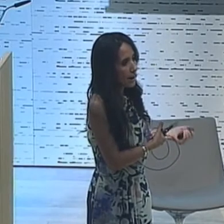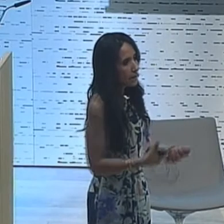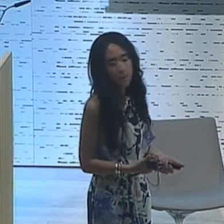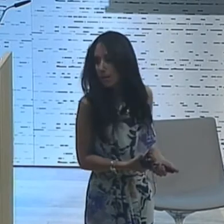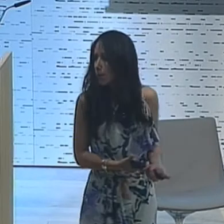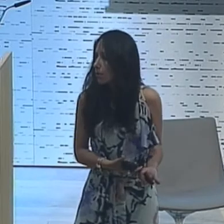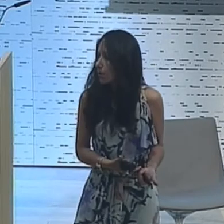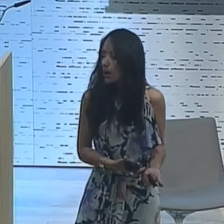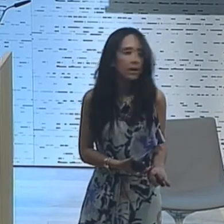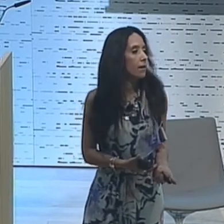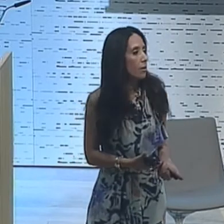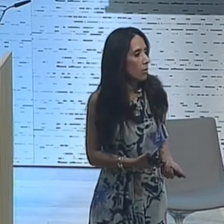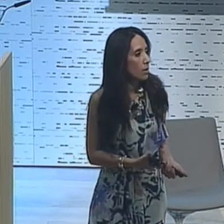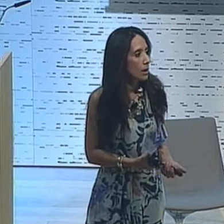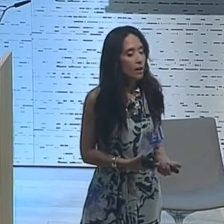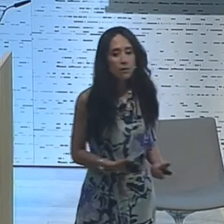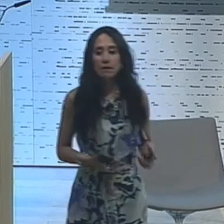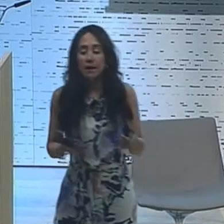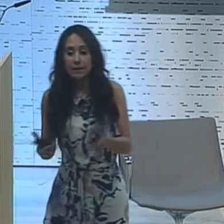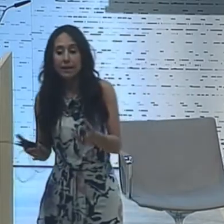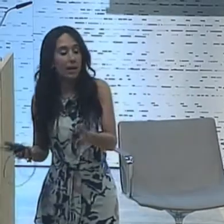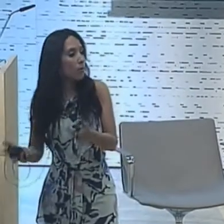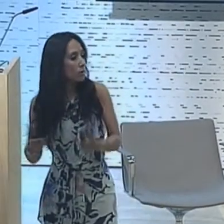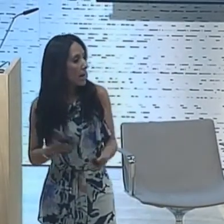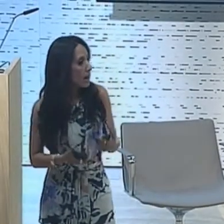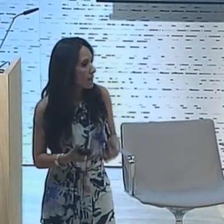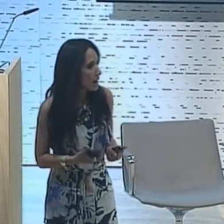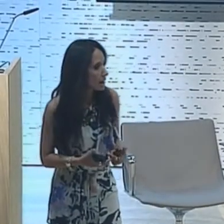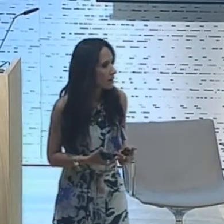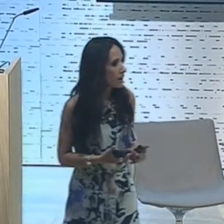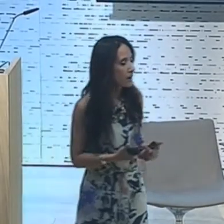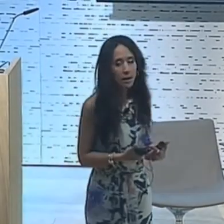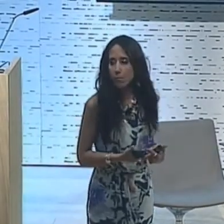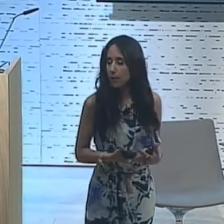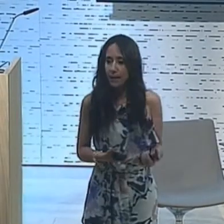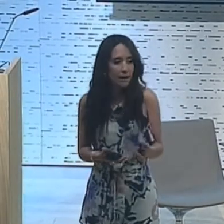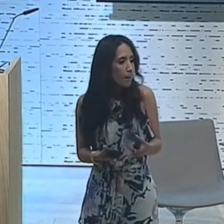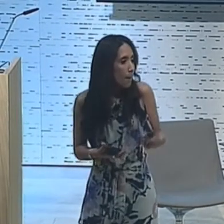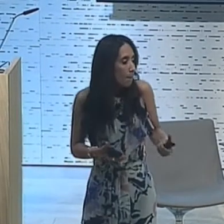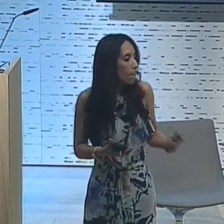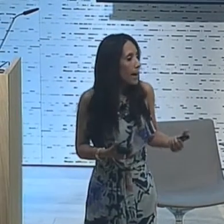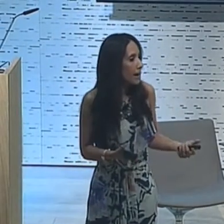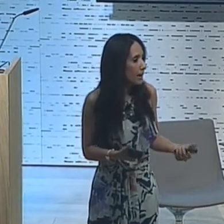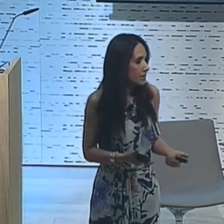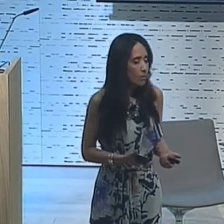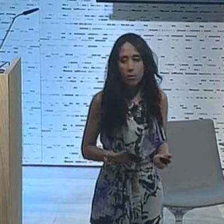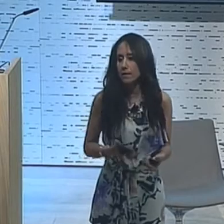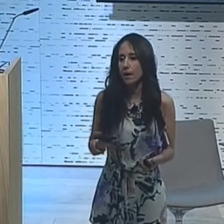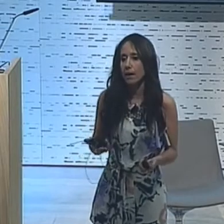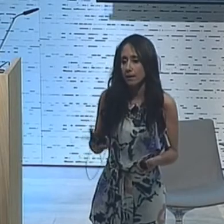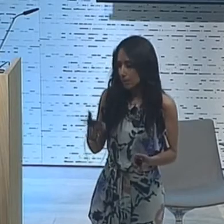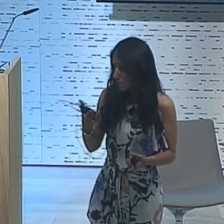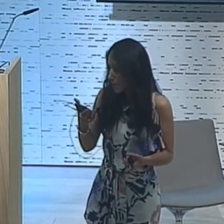aprendérsela. Él está viviendo la historia el día de hoy. Entonces, sí tenemos que cambiar las estrategias, porque hacer planas